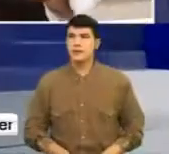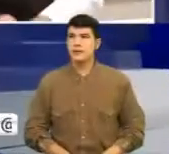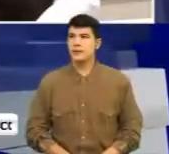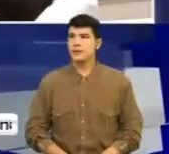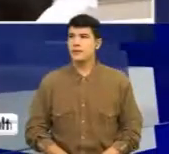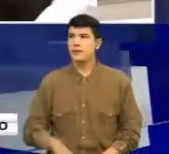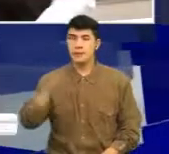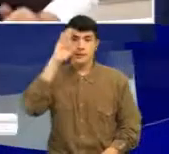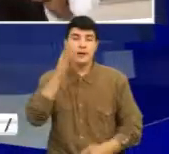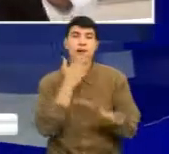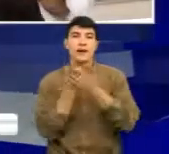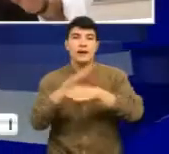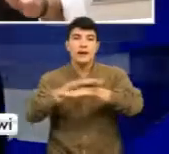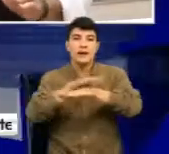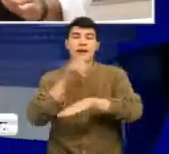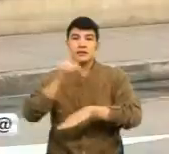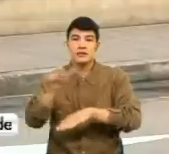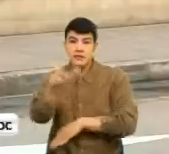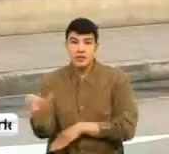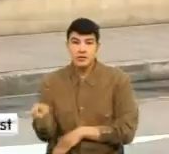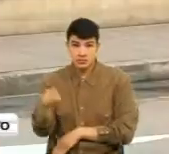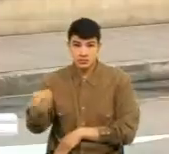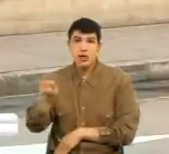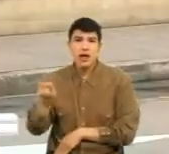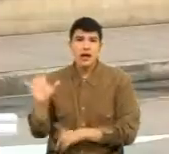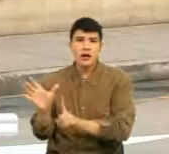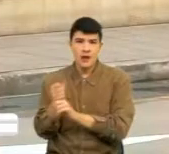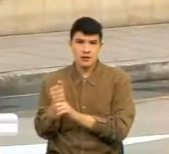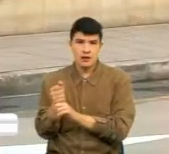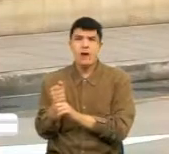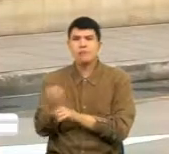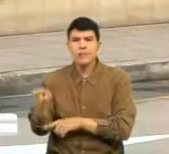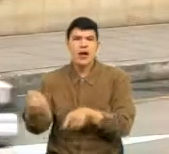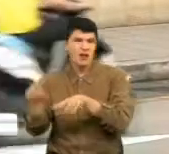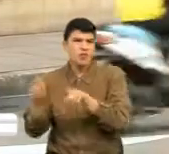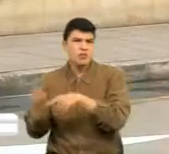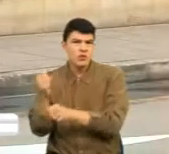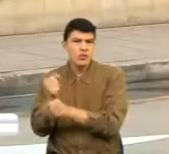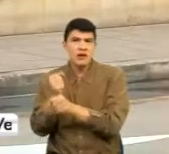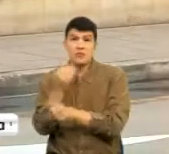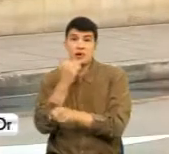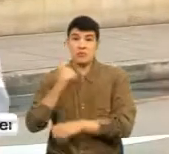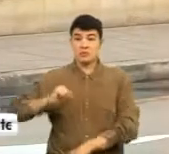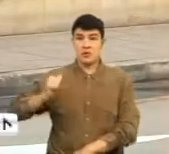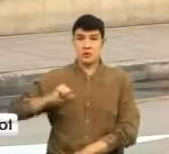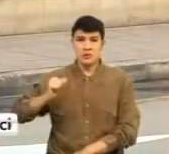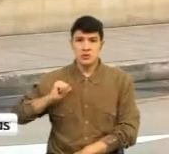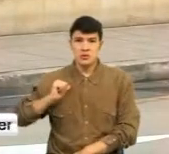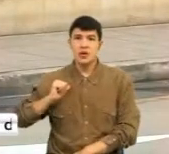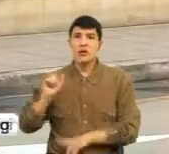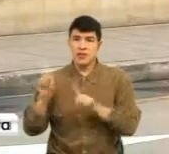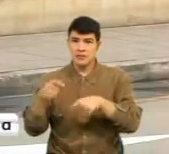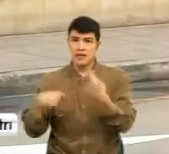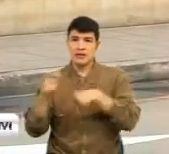hola compañeros muy buenas tardes pues estas personas fueron encontradas en las últimas horas ejerciendo algunas labores como la prostitución y también las